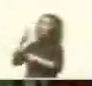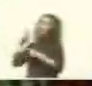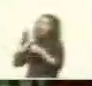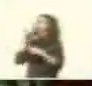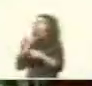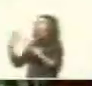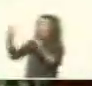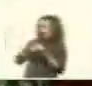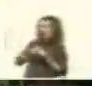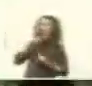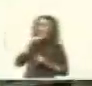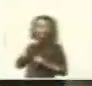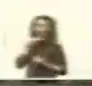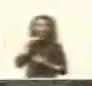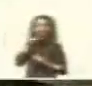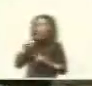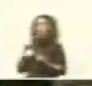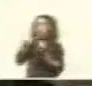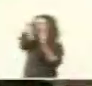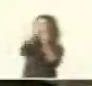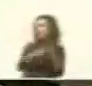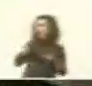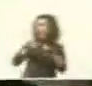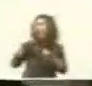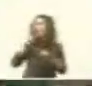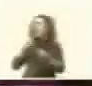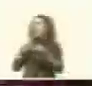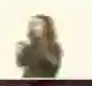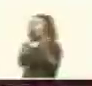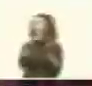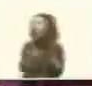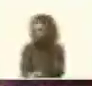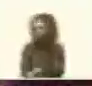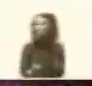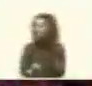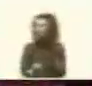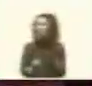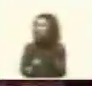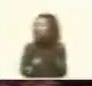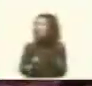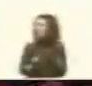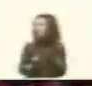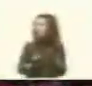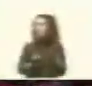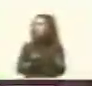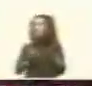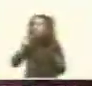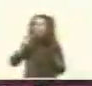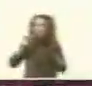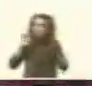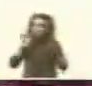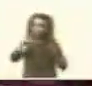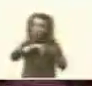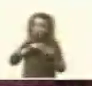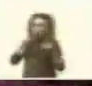cabreado. Ado, que su lista negra estoy apuntado. Ado, nuestro respeto nunca se ha ganado,